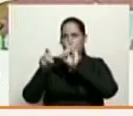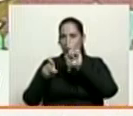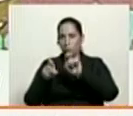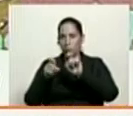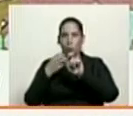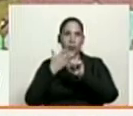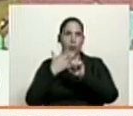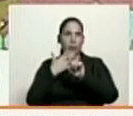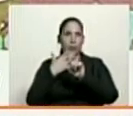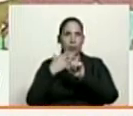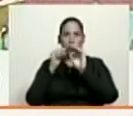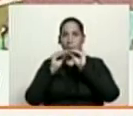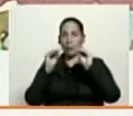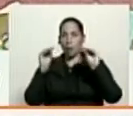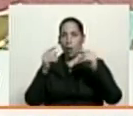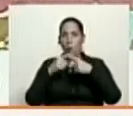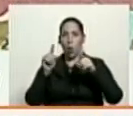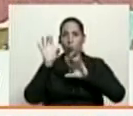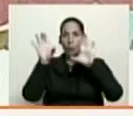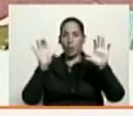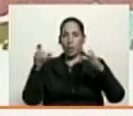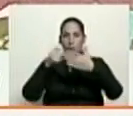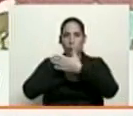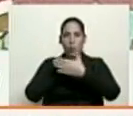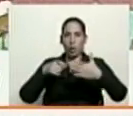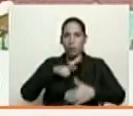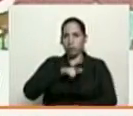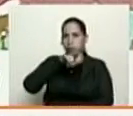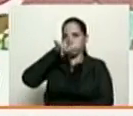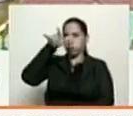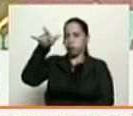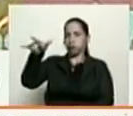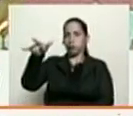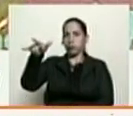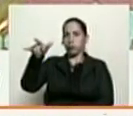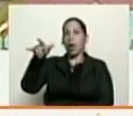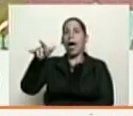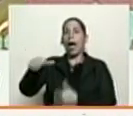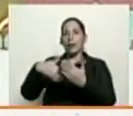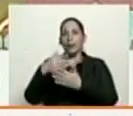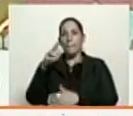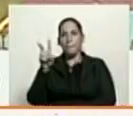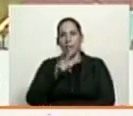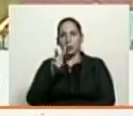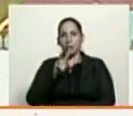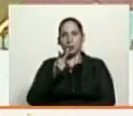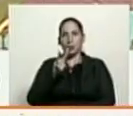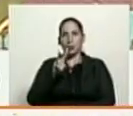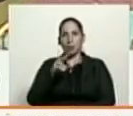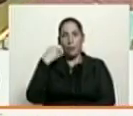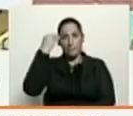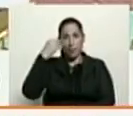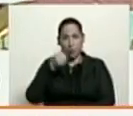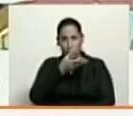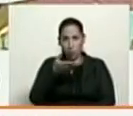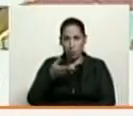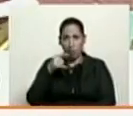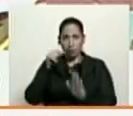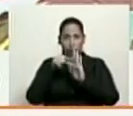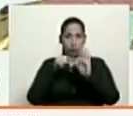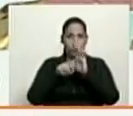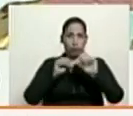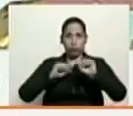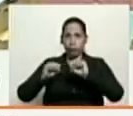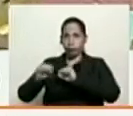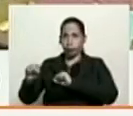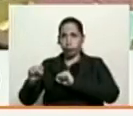había llamado a otros países a bloquear los vuelos aéreos con destinos a Venezuela. La pregunta es, ¿cree usted que esta acción es producto de la misma